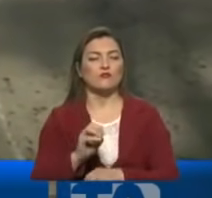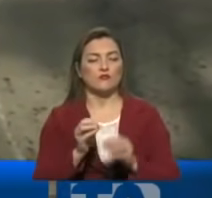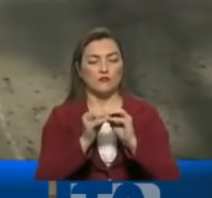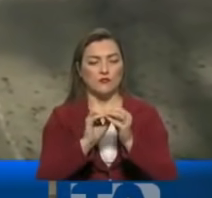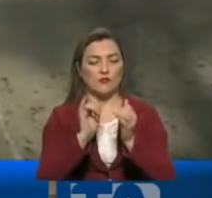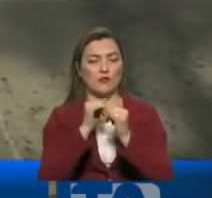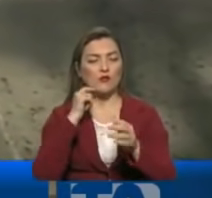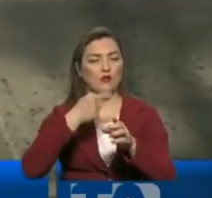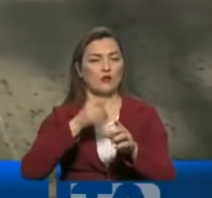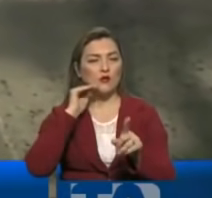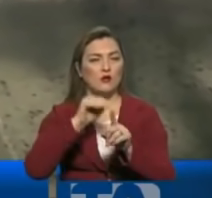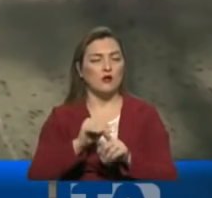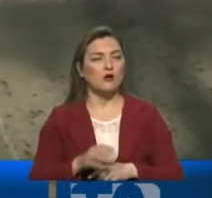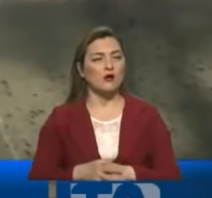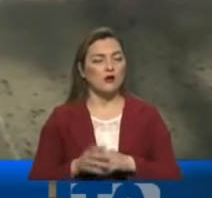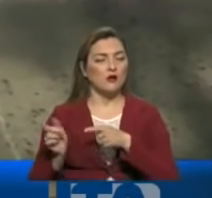para mensajes, el